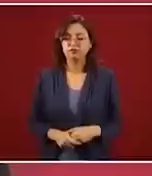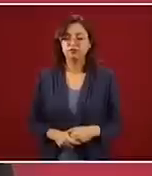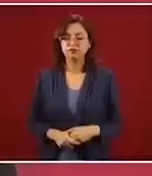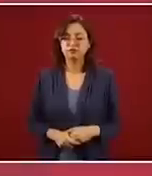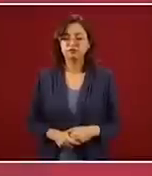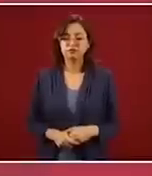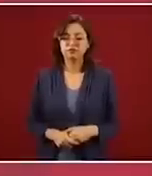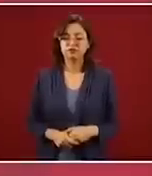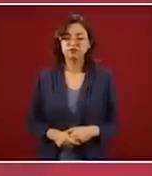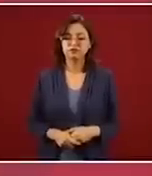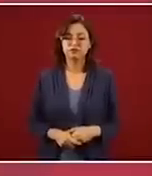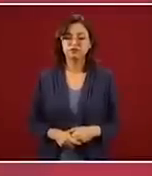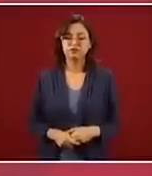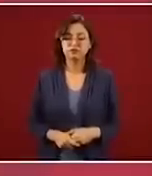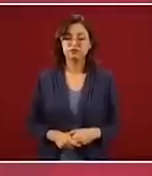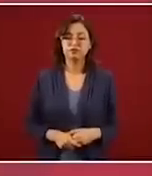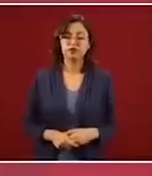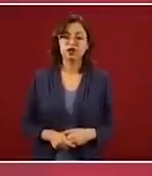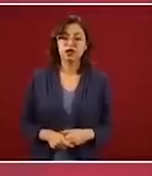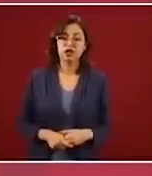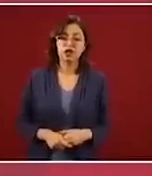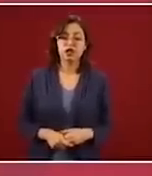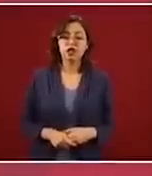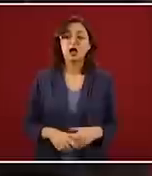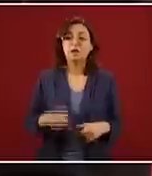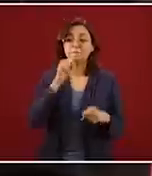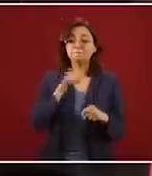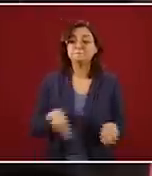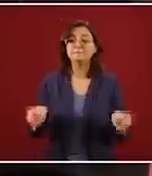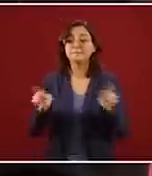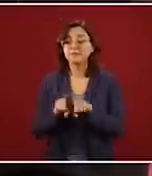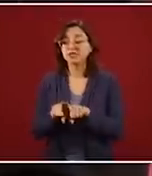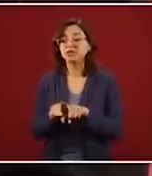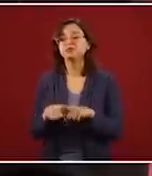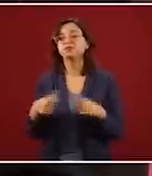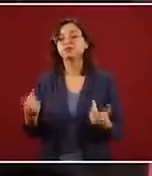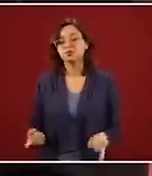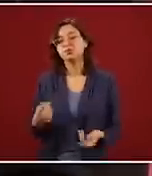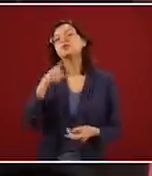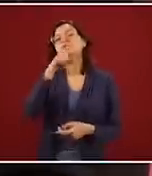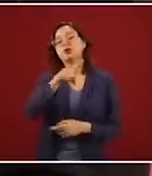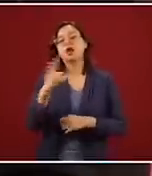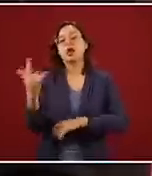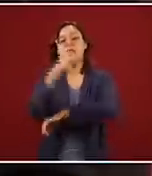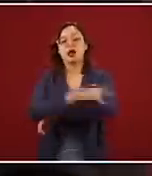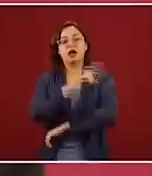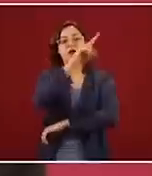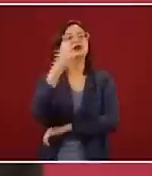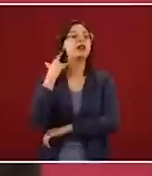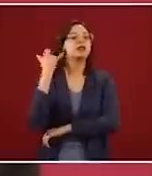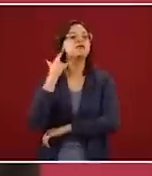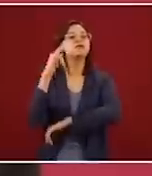incluso en el tiempo que ha estado ahora en California, por